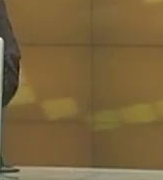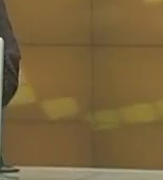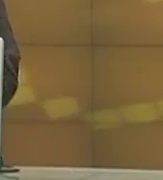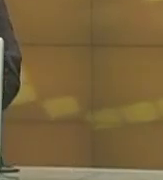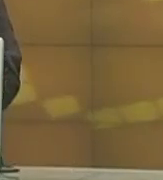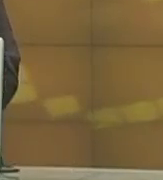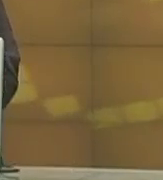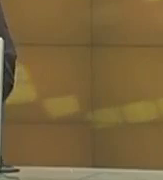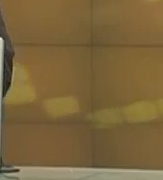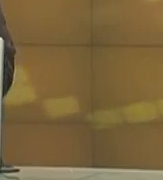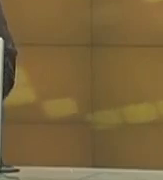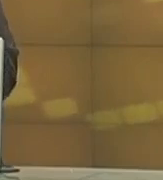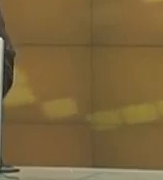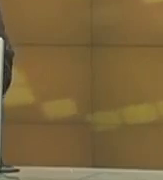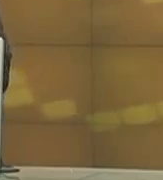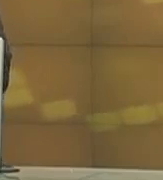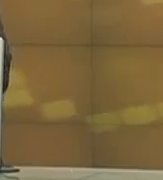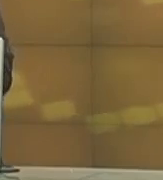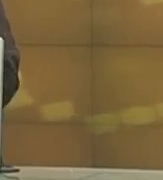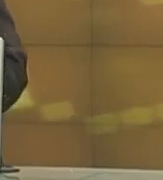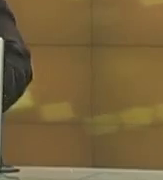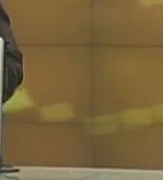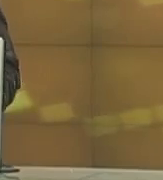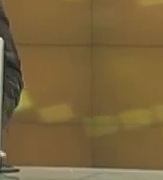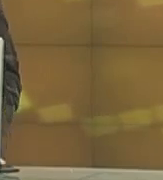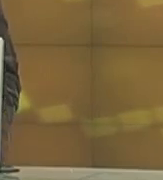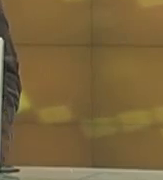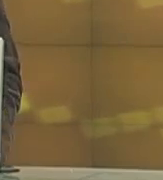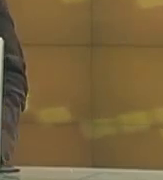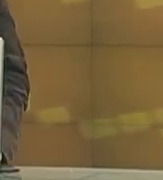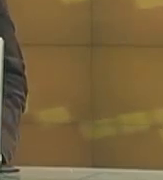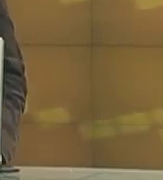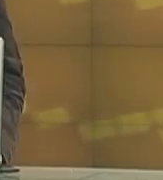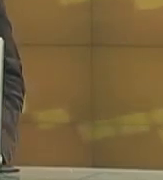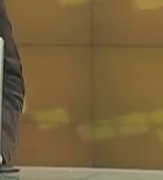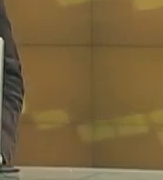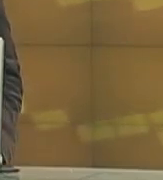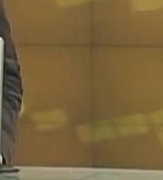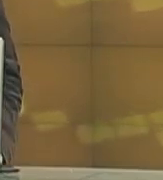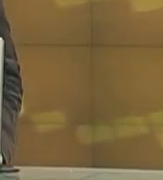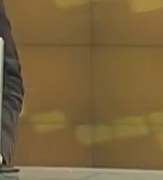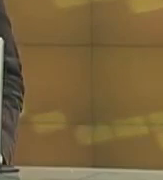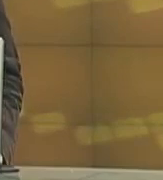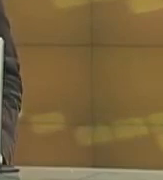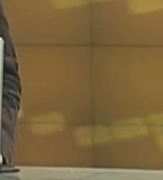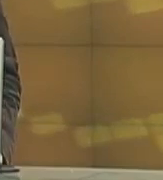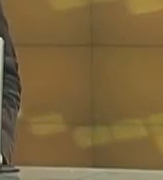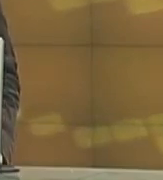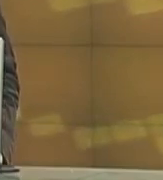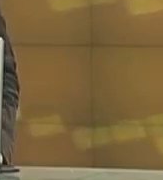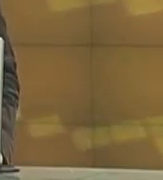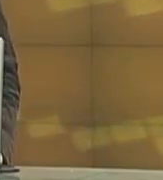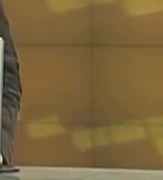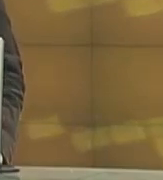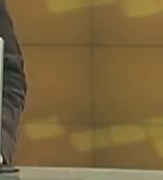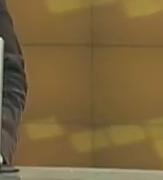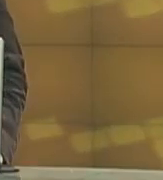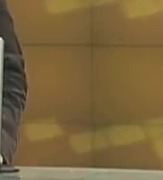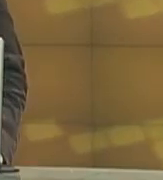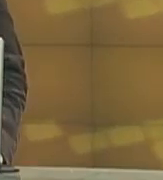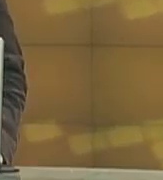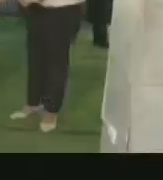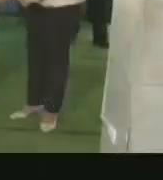una inducción. Pero a esta hora tenemos información con el presidente de la República, Nicolás Maduro. Nos enlazamos a